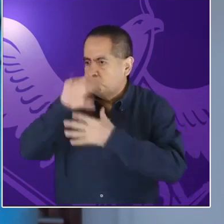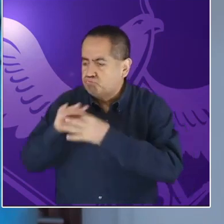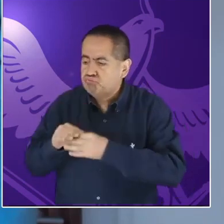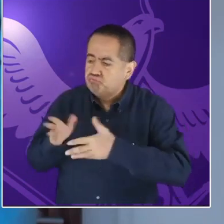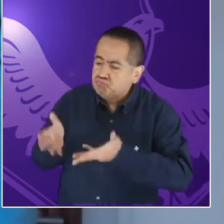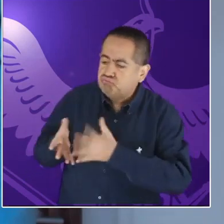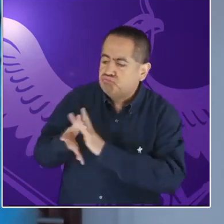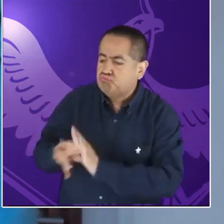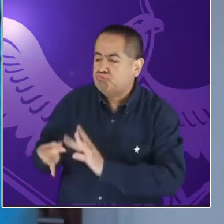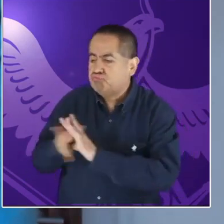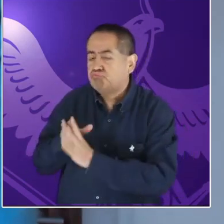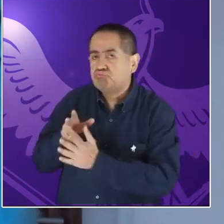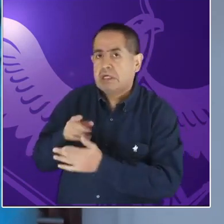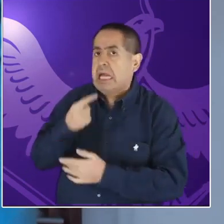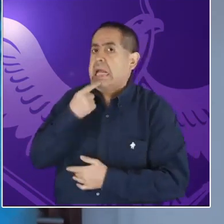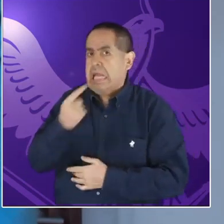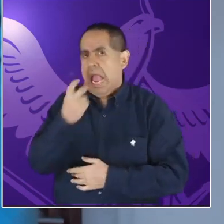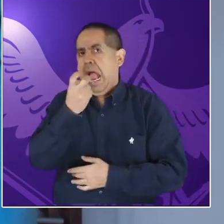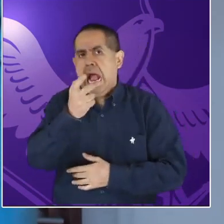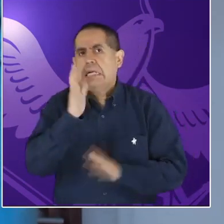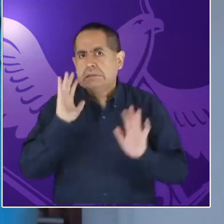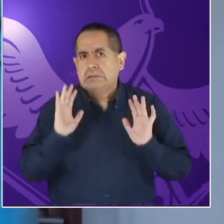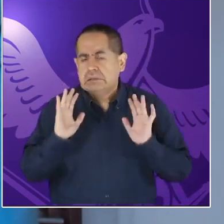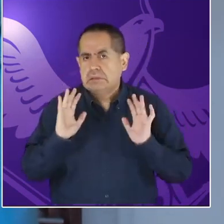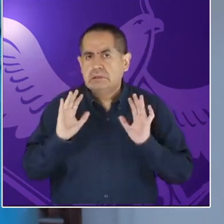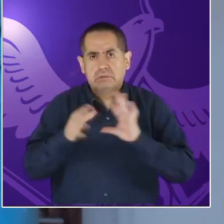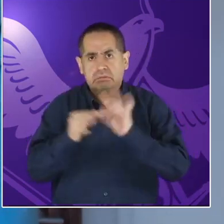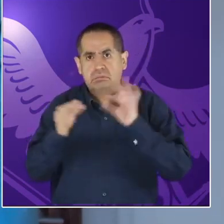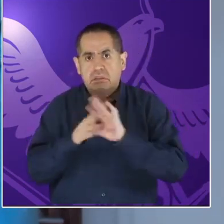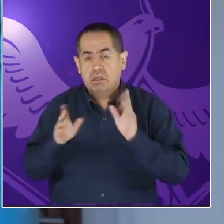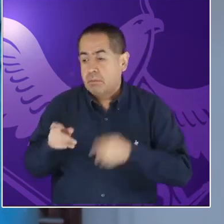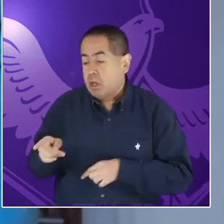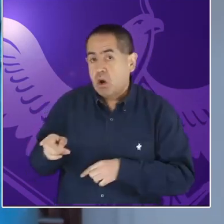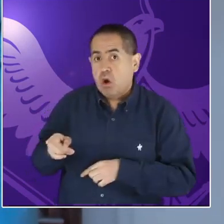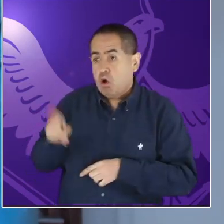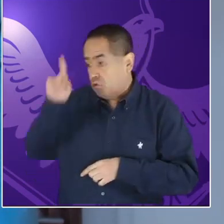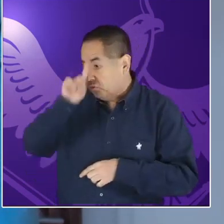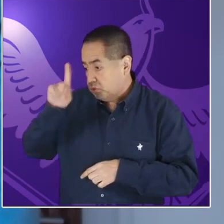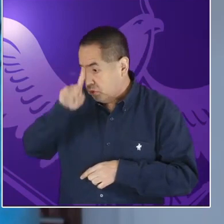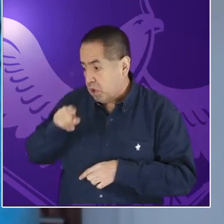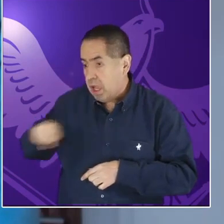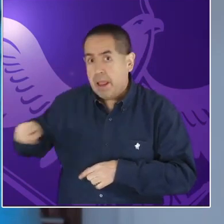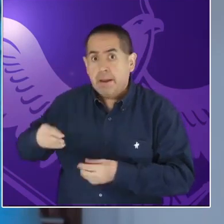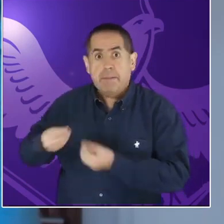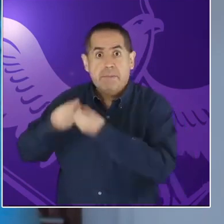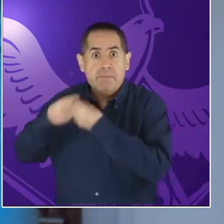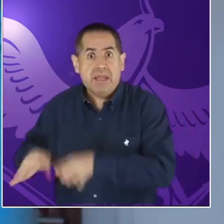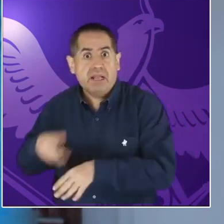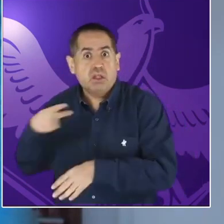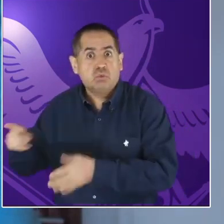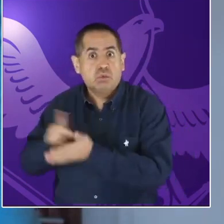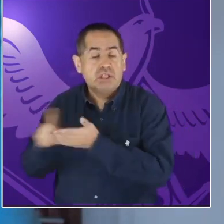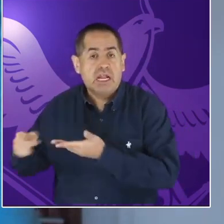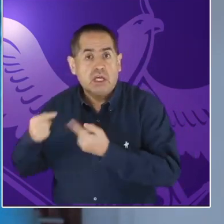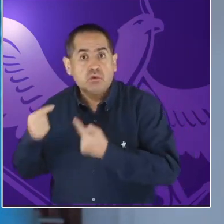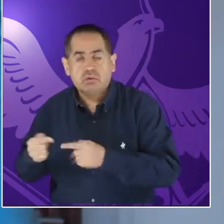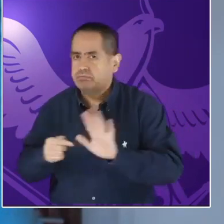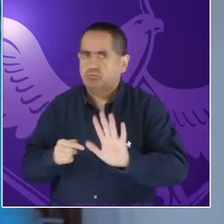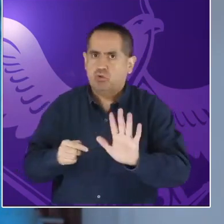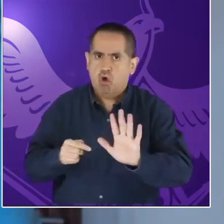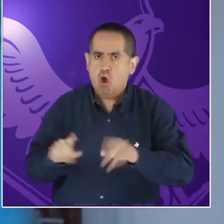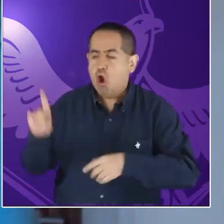y de dirección que pueden ejercer los padres, siempre que ellas no vulneren los derechos que la propia